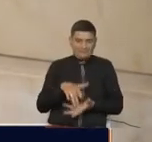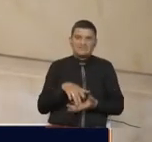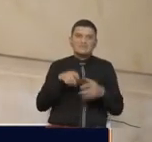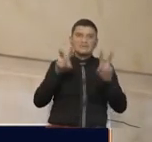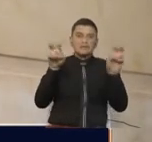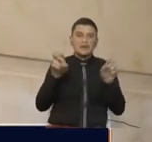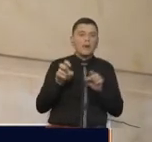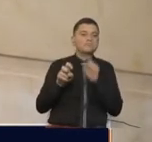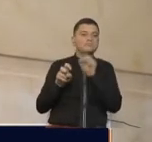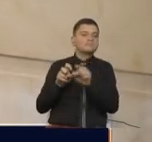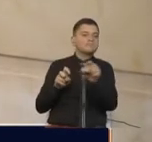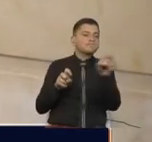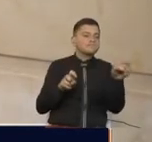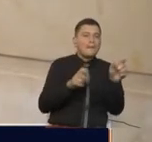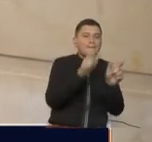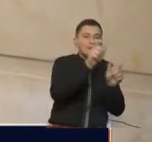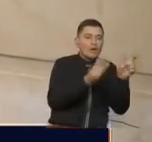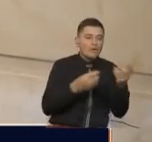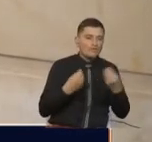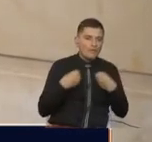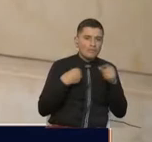La Mojana y la población de La Mojana.